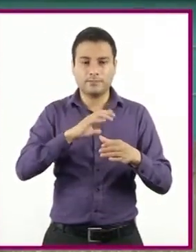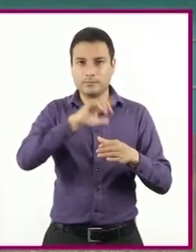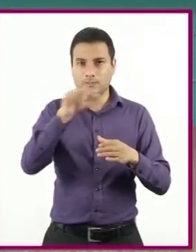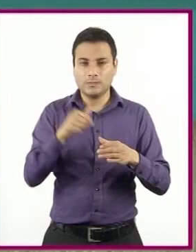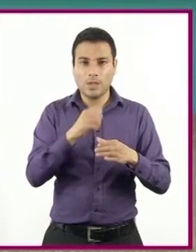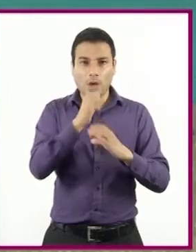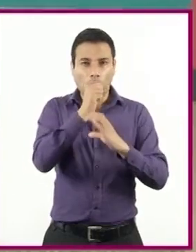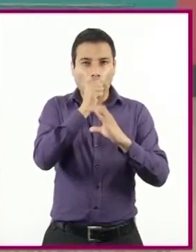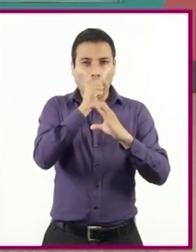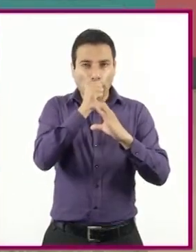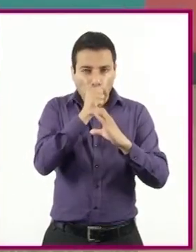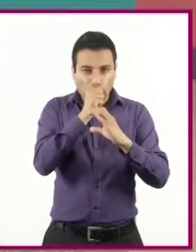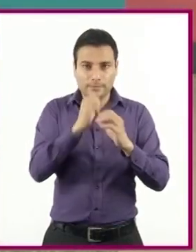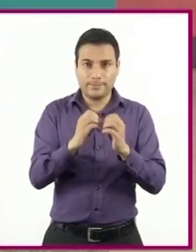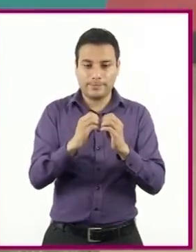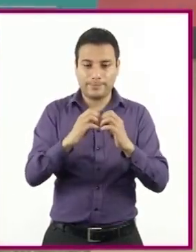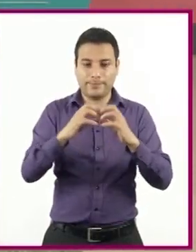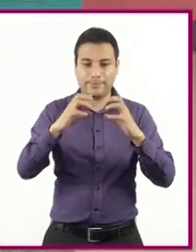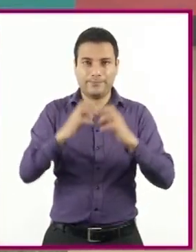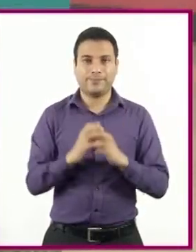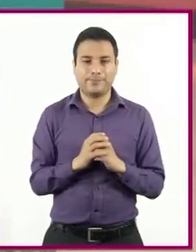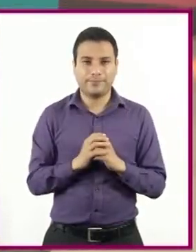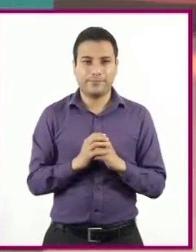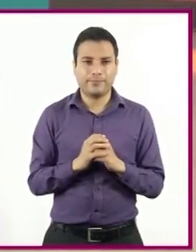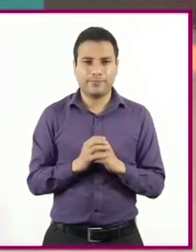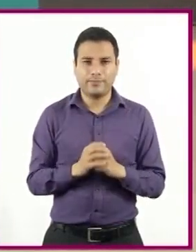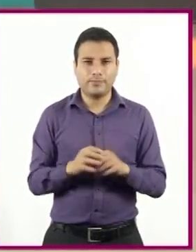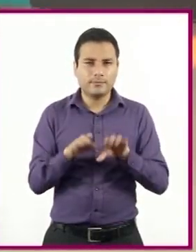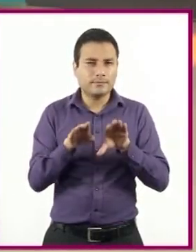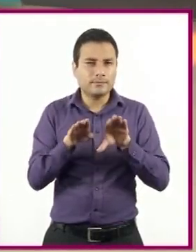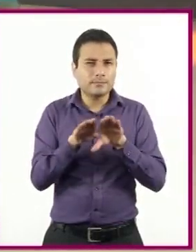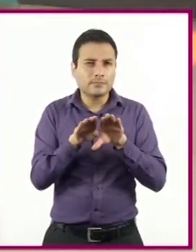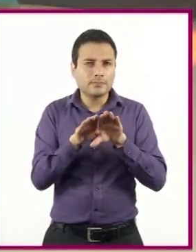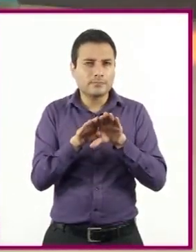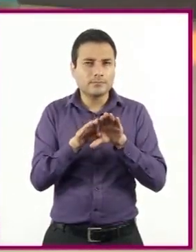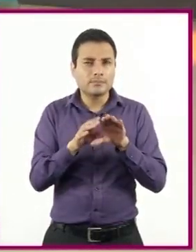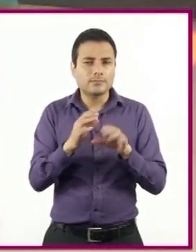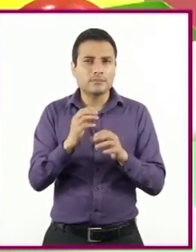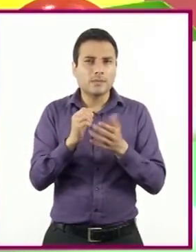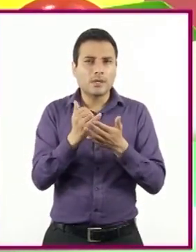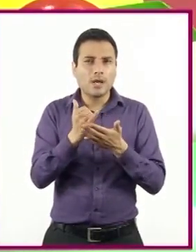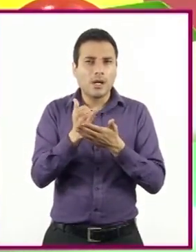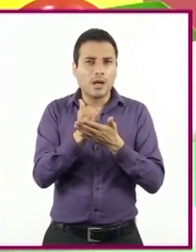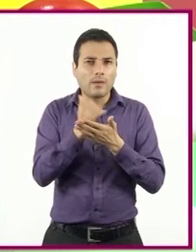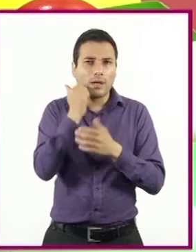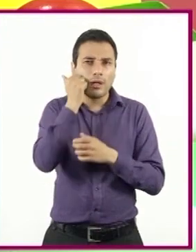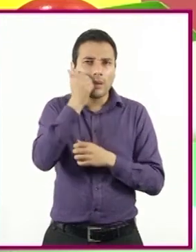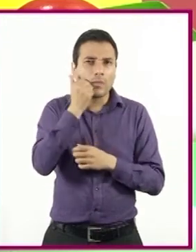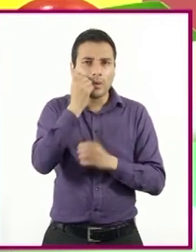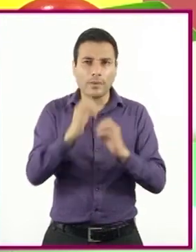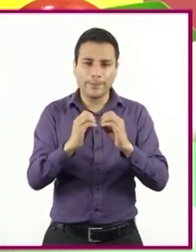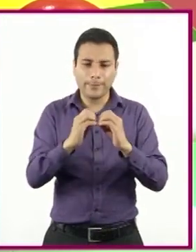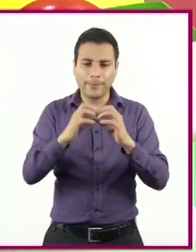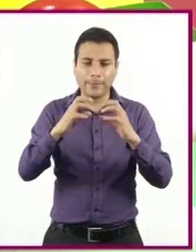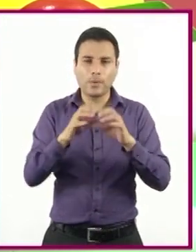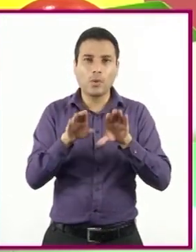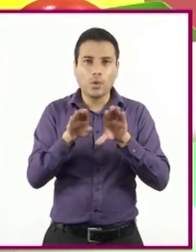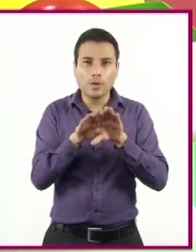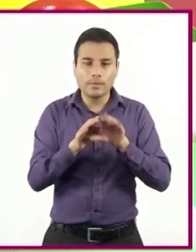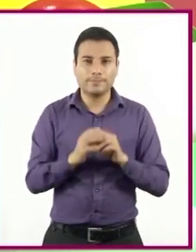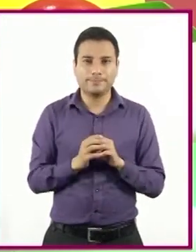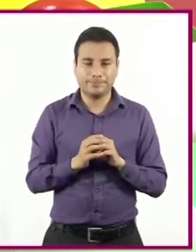Predicción. ¿De qué ancho es la membrana de la burbuja de jabón? Predigan tomando como base los siguientes